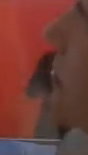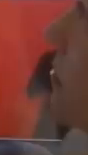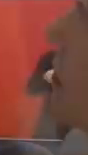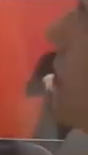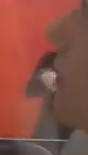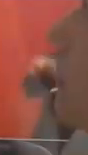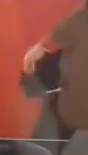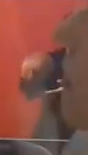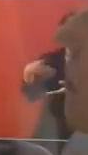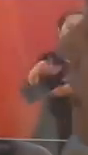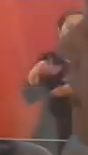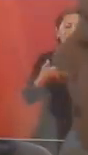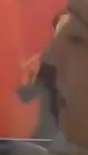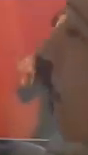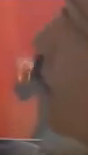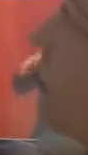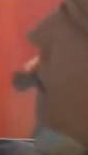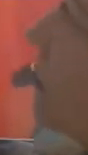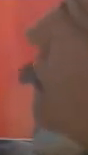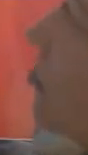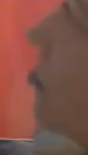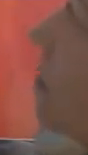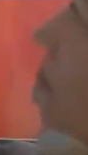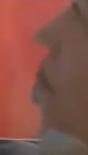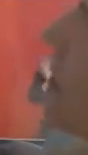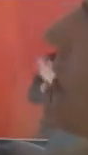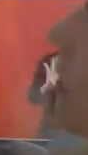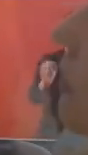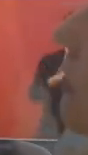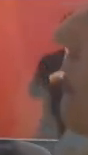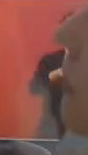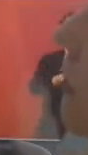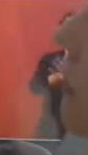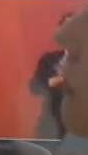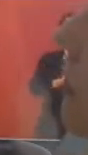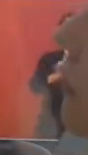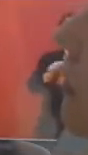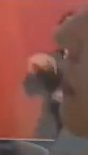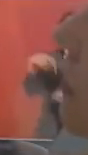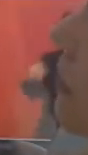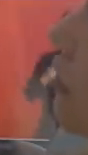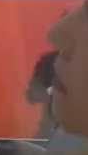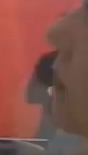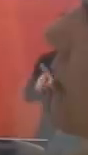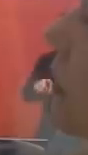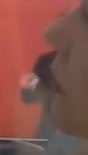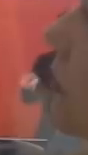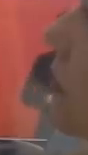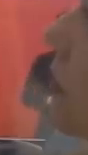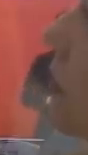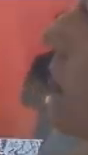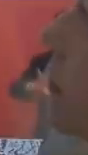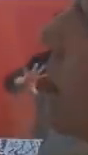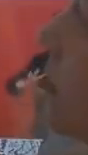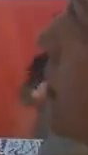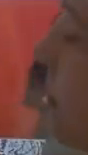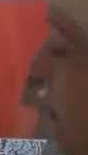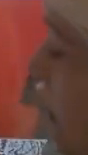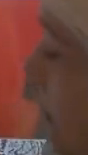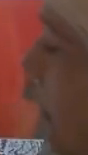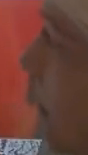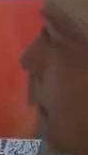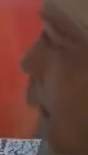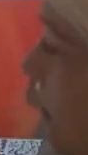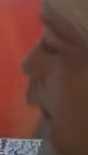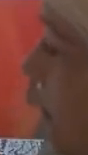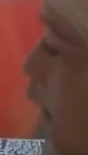ya no beneficiarios. Y en suma, estaremos dispersando 8.770.000 pensiones